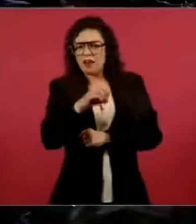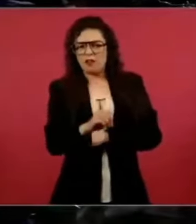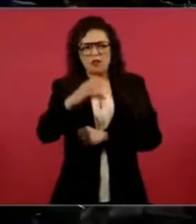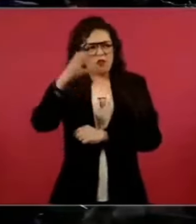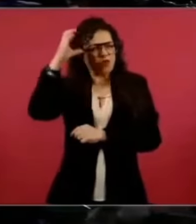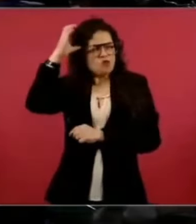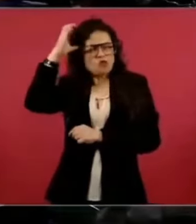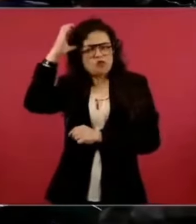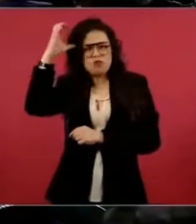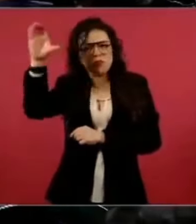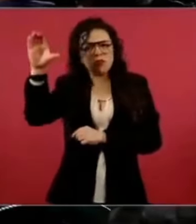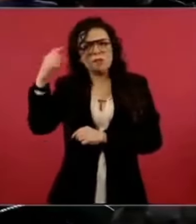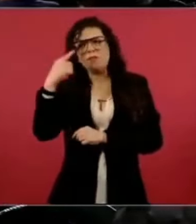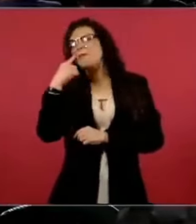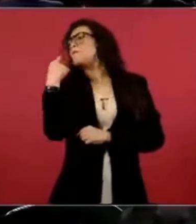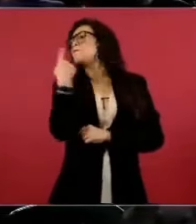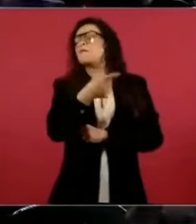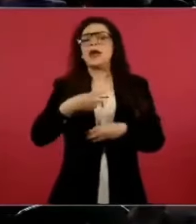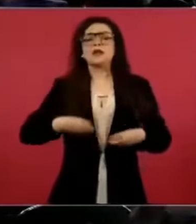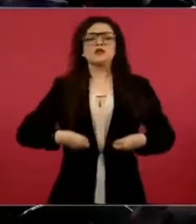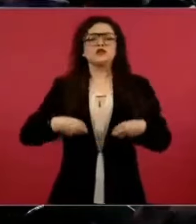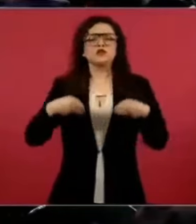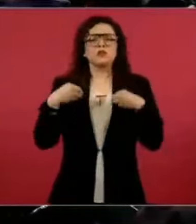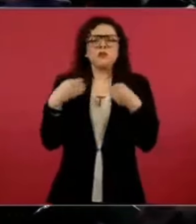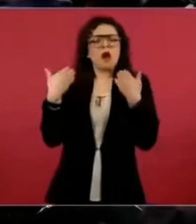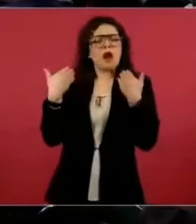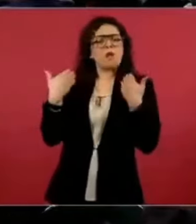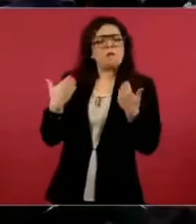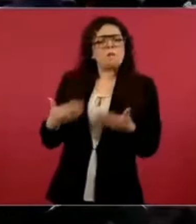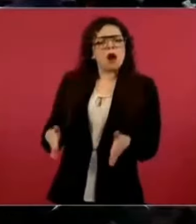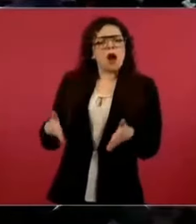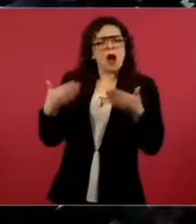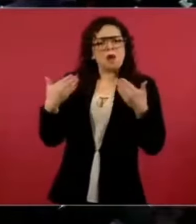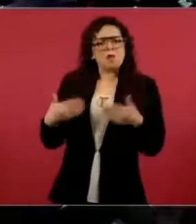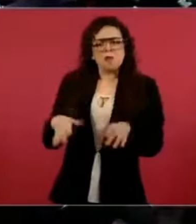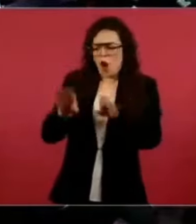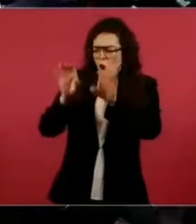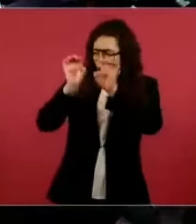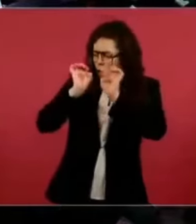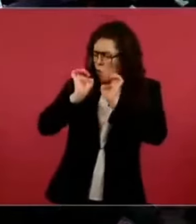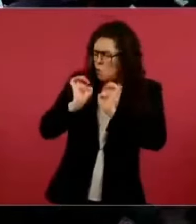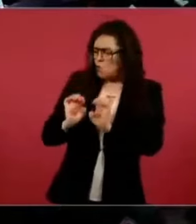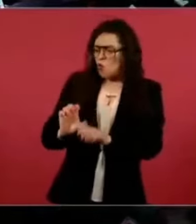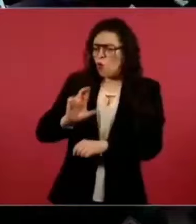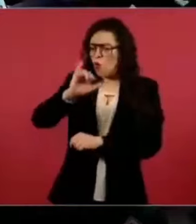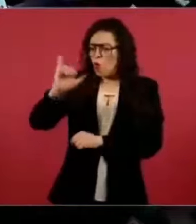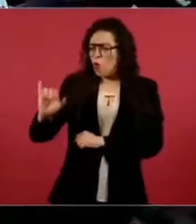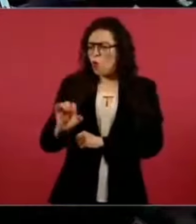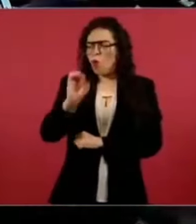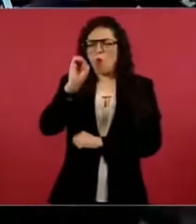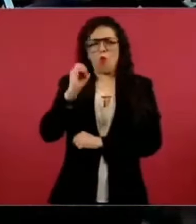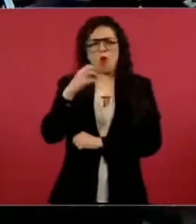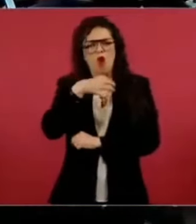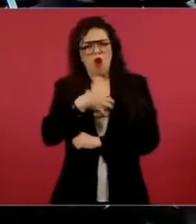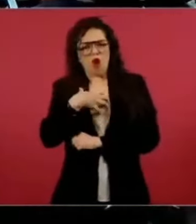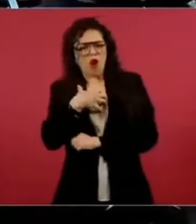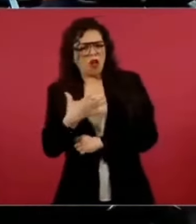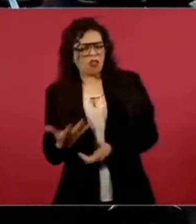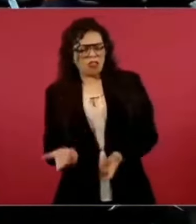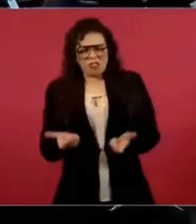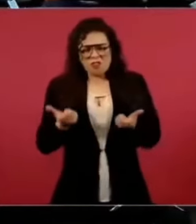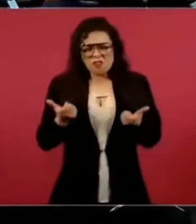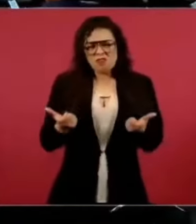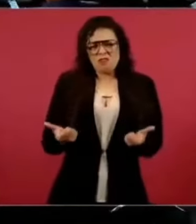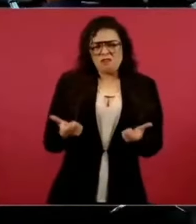y todo lo de las series net Cómo es que se